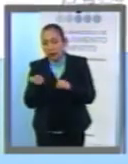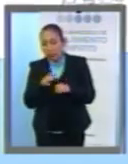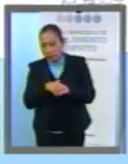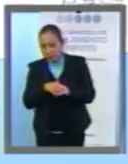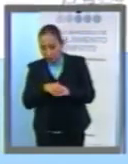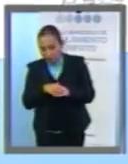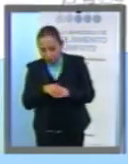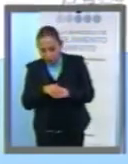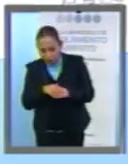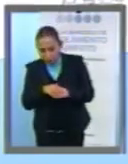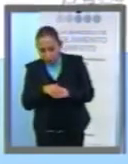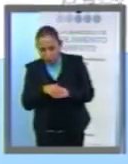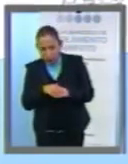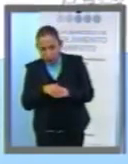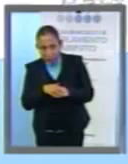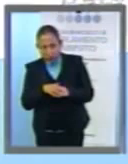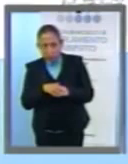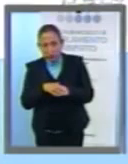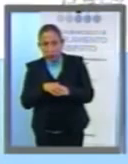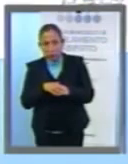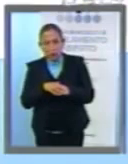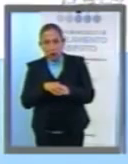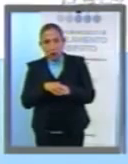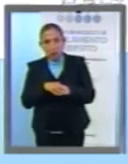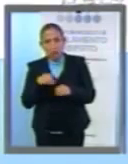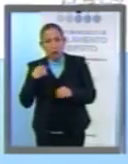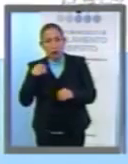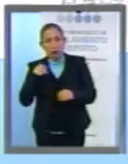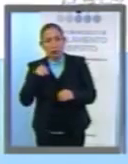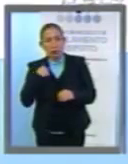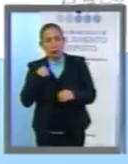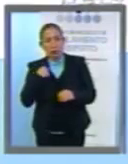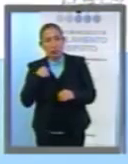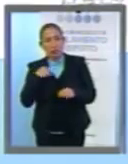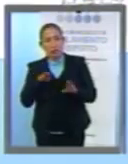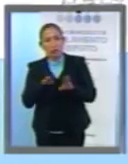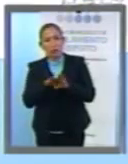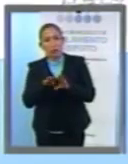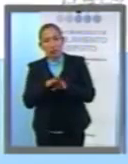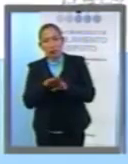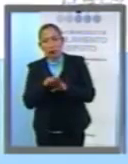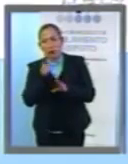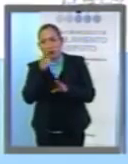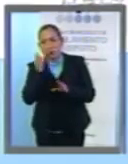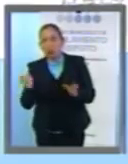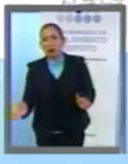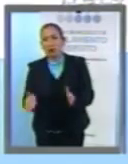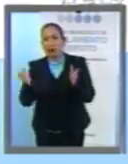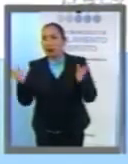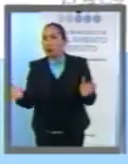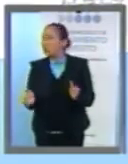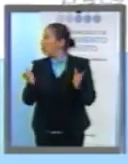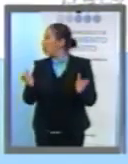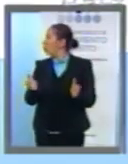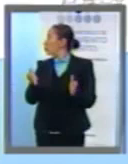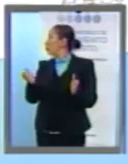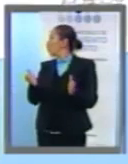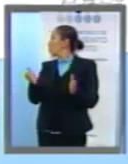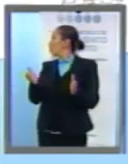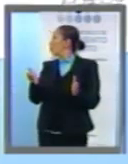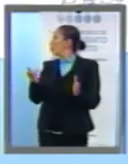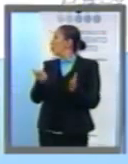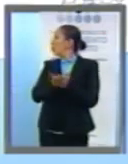técnico al comité coordinador. Y bueno, yo pongo como ejemplo que en materia de transparencia se están impulsando